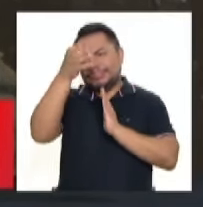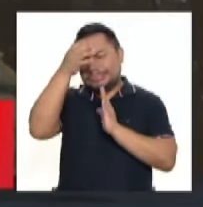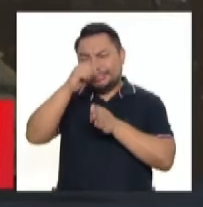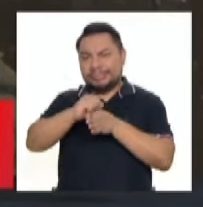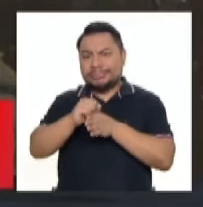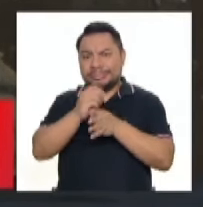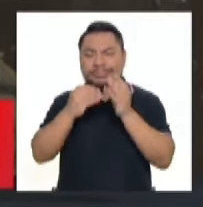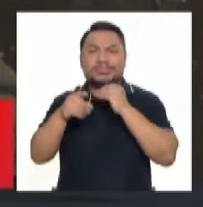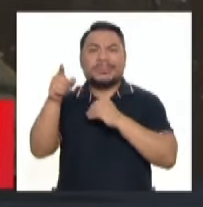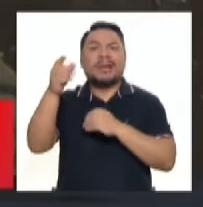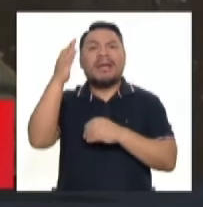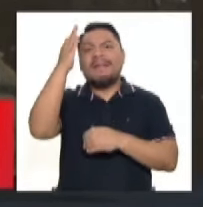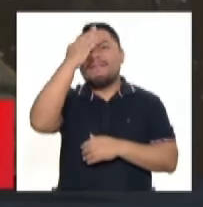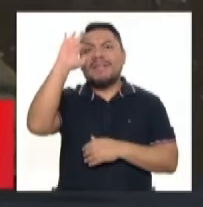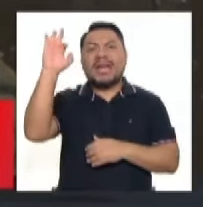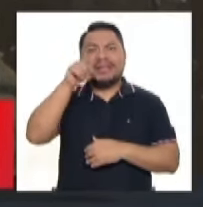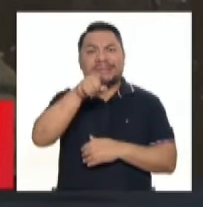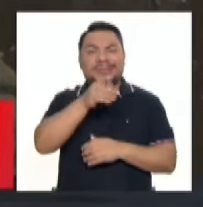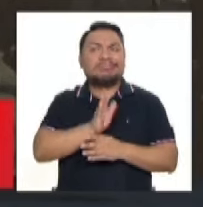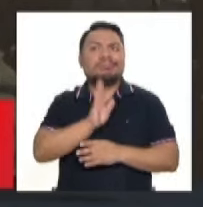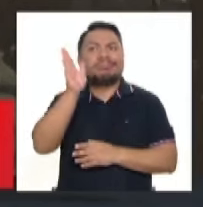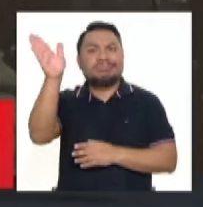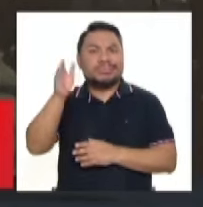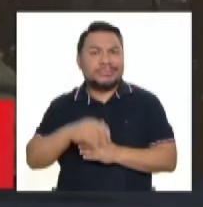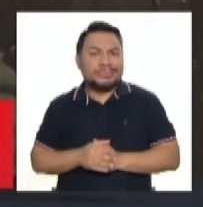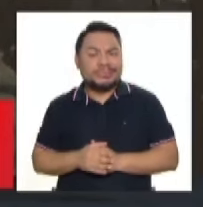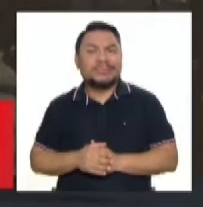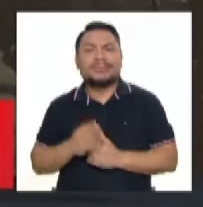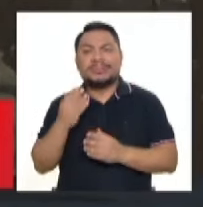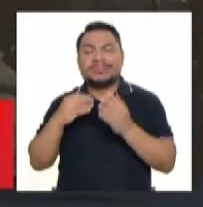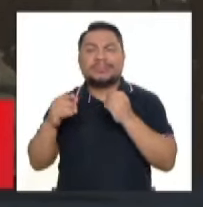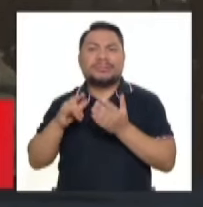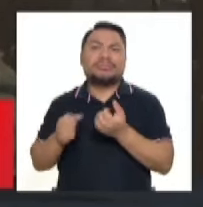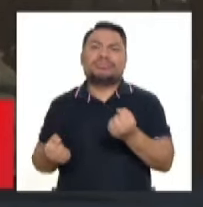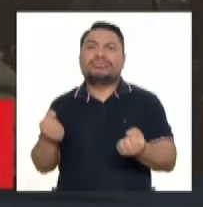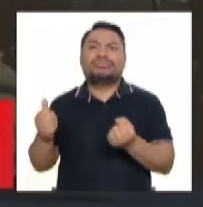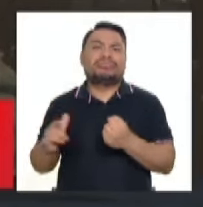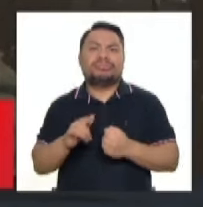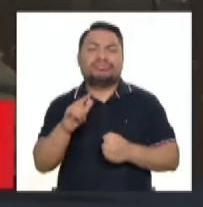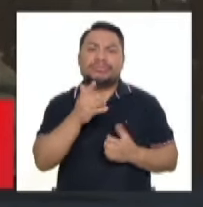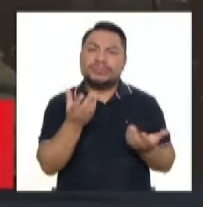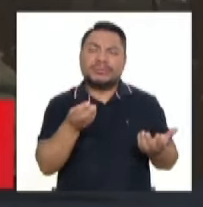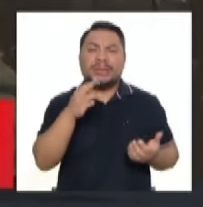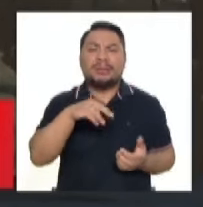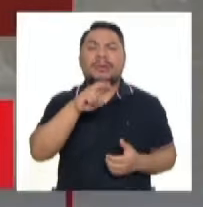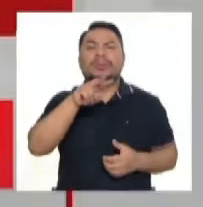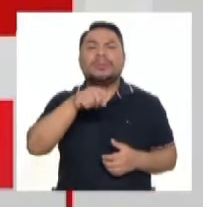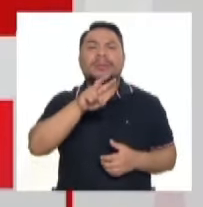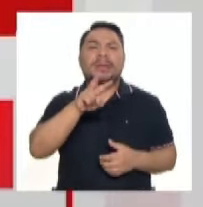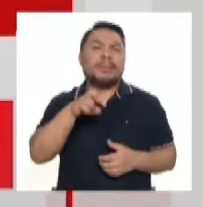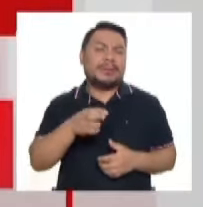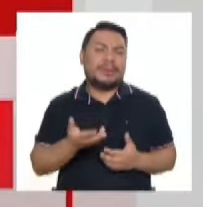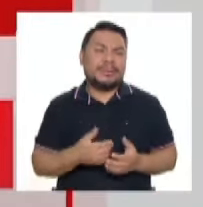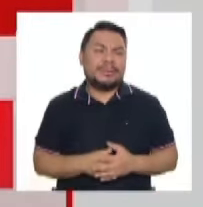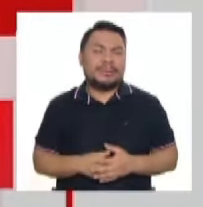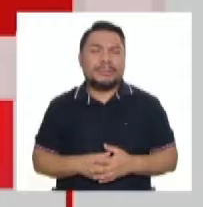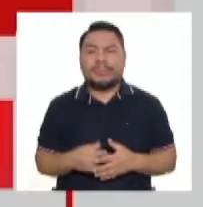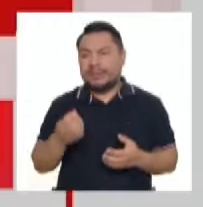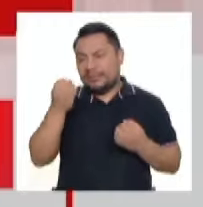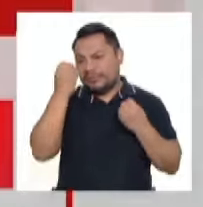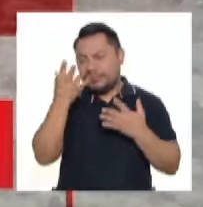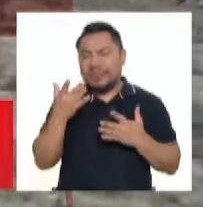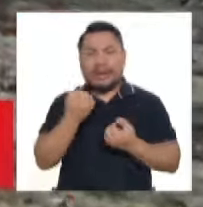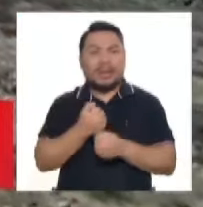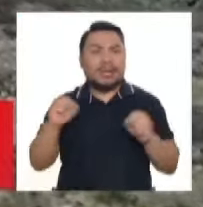entrenado en Francia, en los simuladores, para poder volar la aeronave M-2000P. Se informó que el sistema